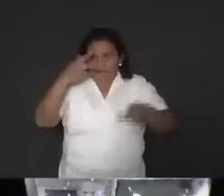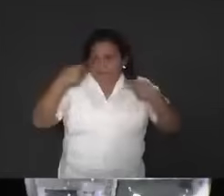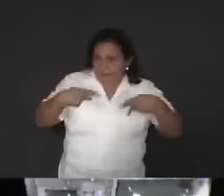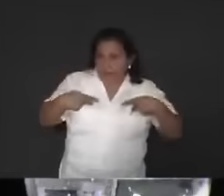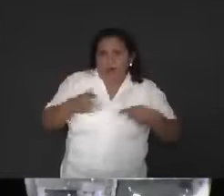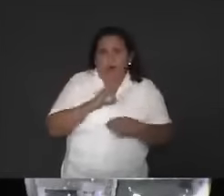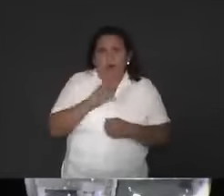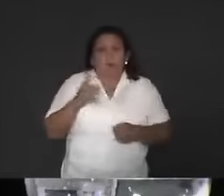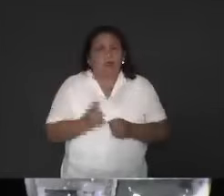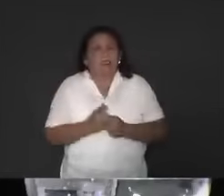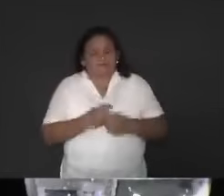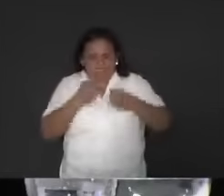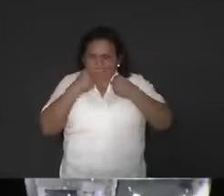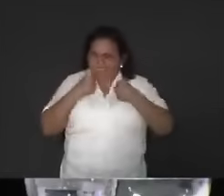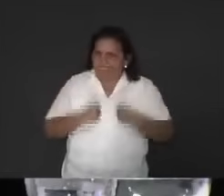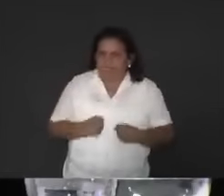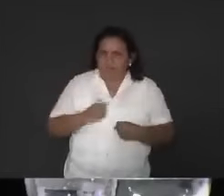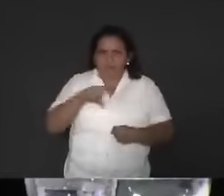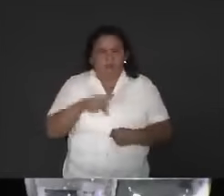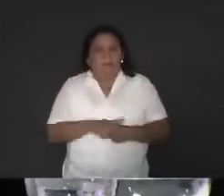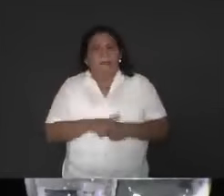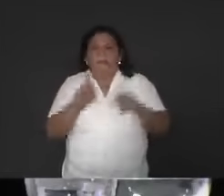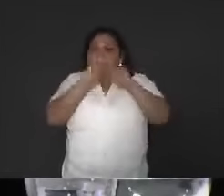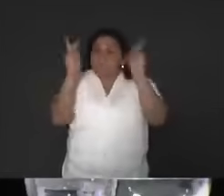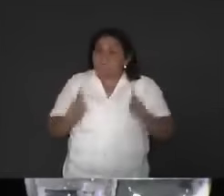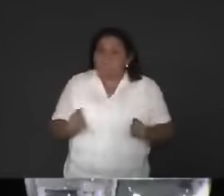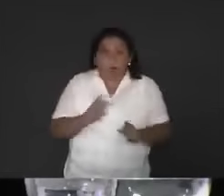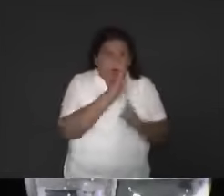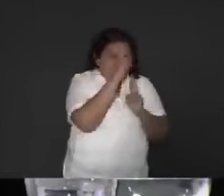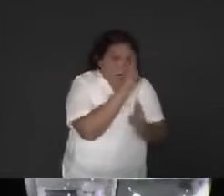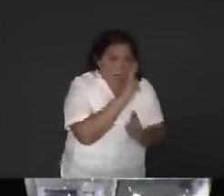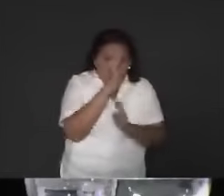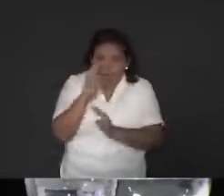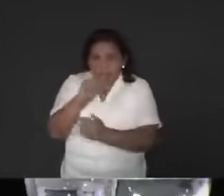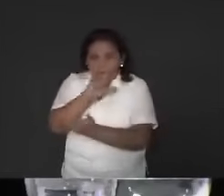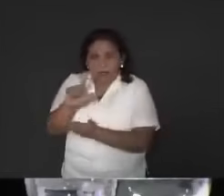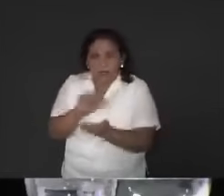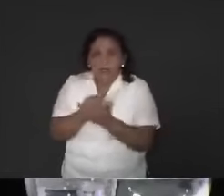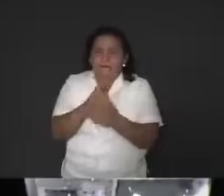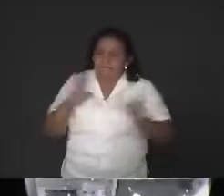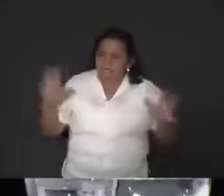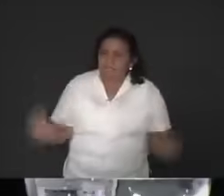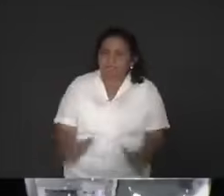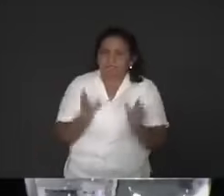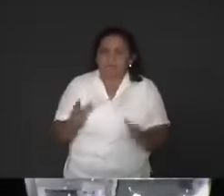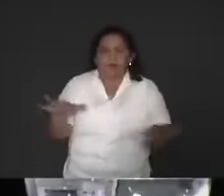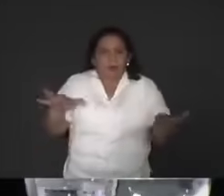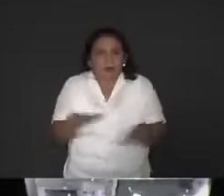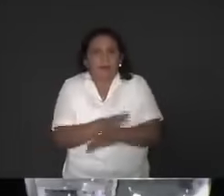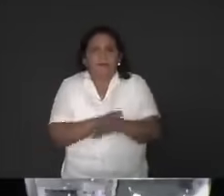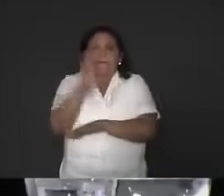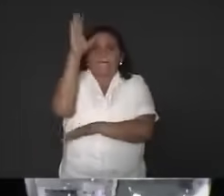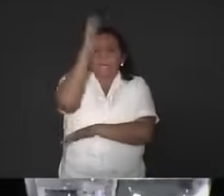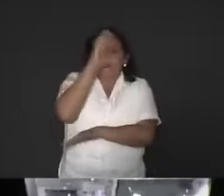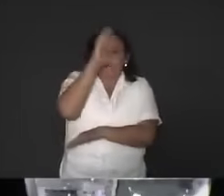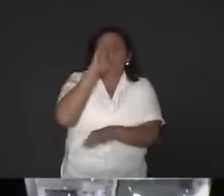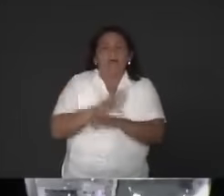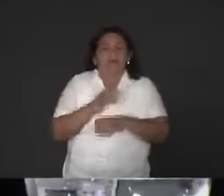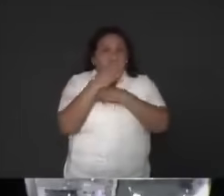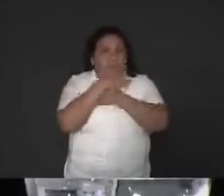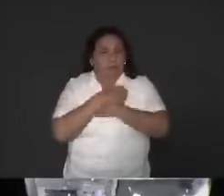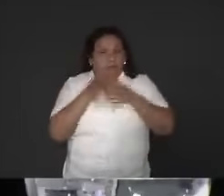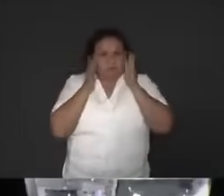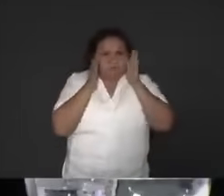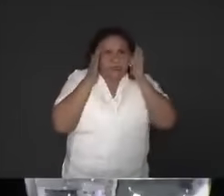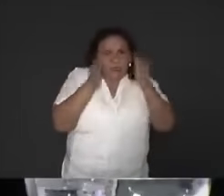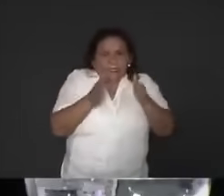pueda, por convicción, sea pacífico y respetuoso de las leyes. Promoveré un cambio cultural y educativo enfocado